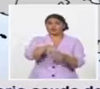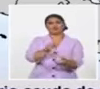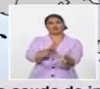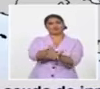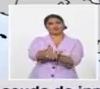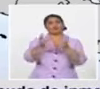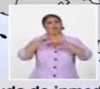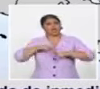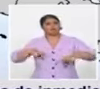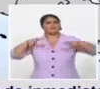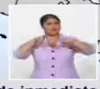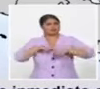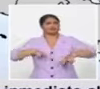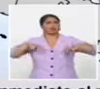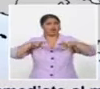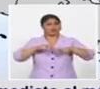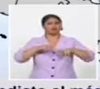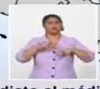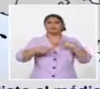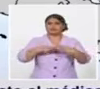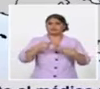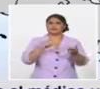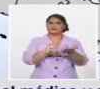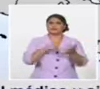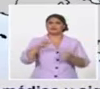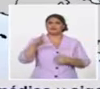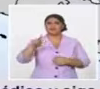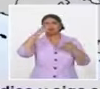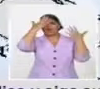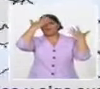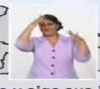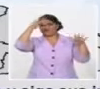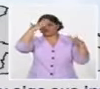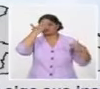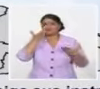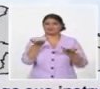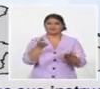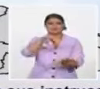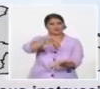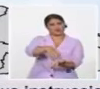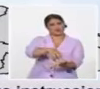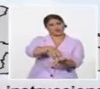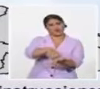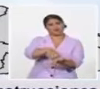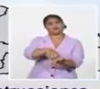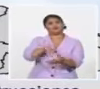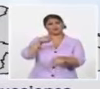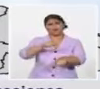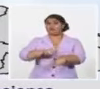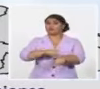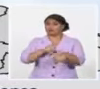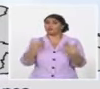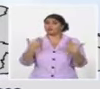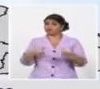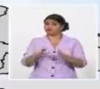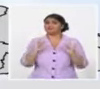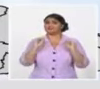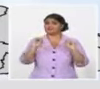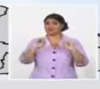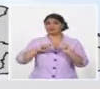adoptadas en su territorio, y lo felicitamos por esto. El centro, con un poco de más estabilidad, aunque